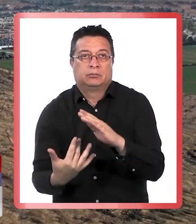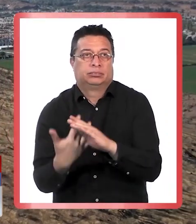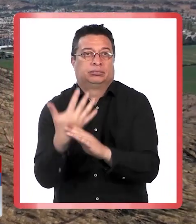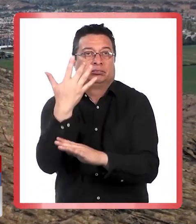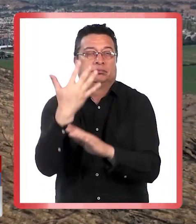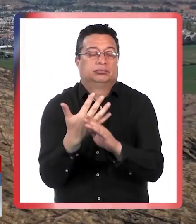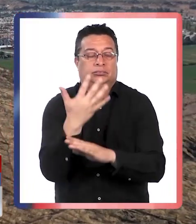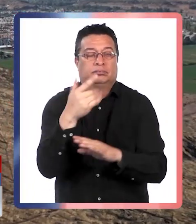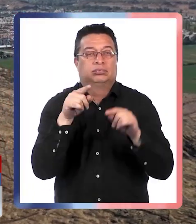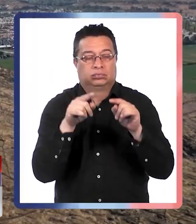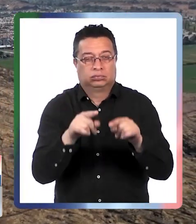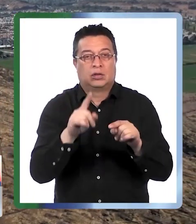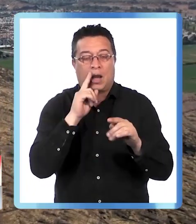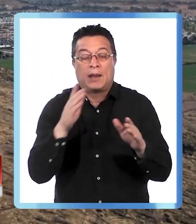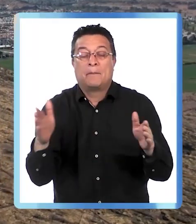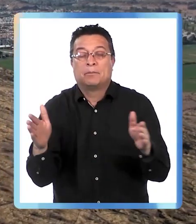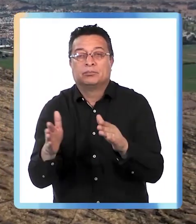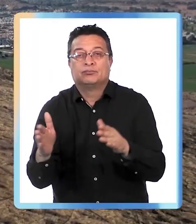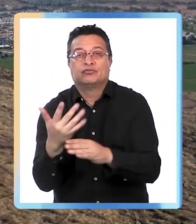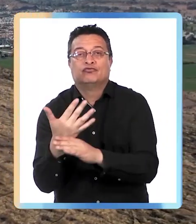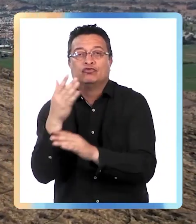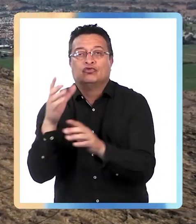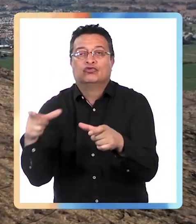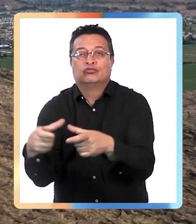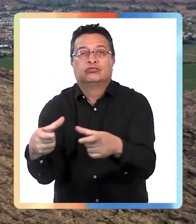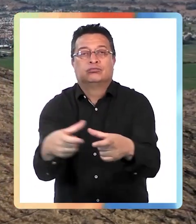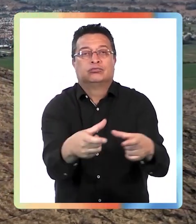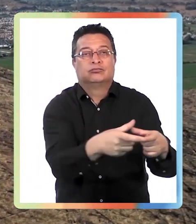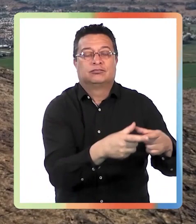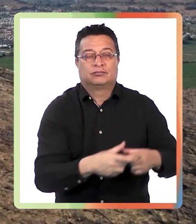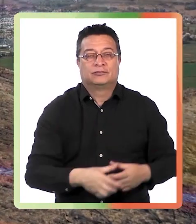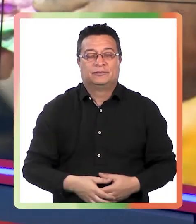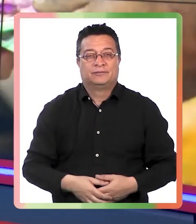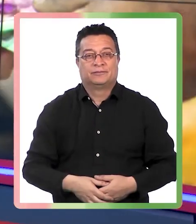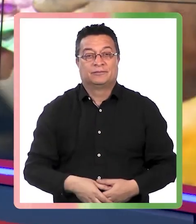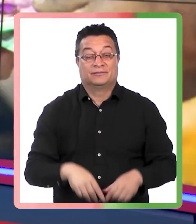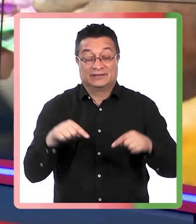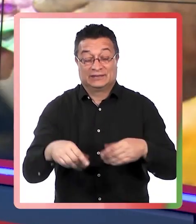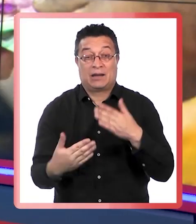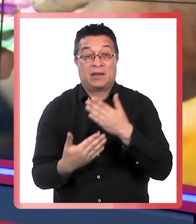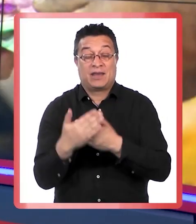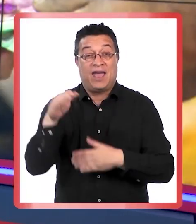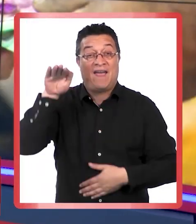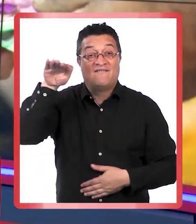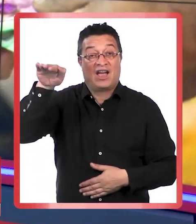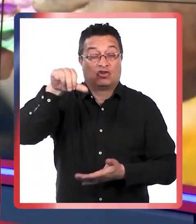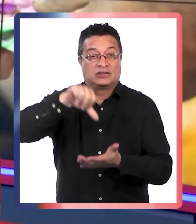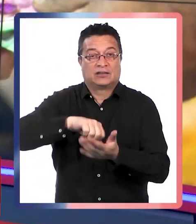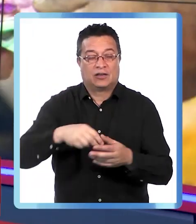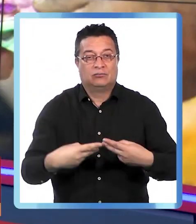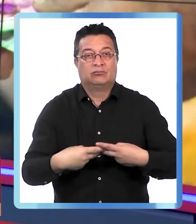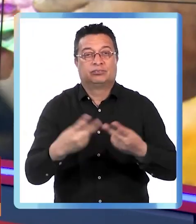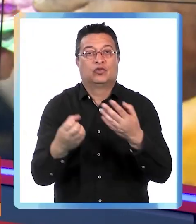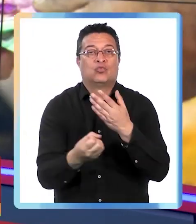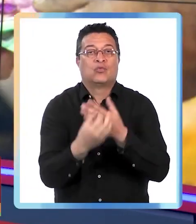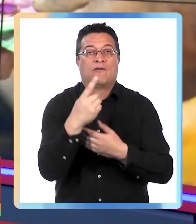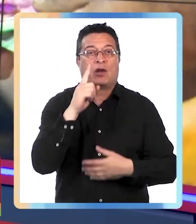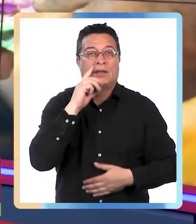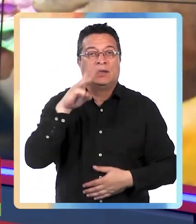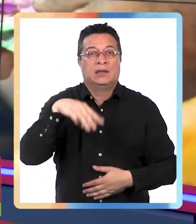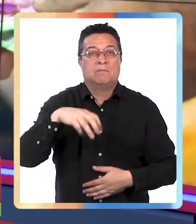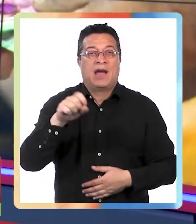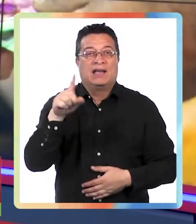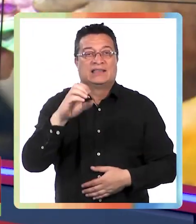el crecimiento y la conformación de pequeños bosques. Esta mañana el Banco Central publicó un nuevo